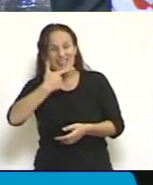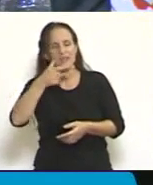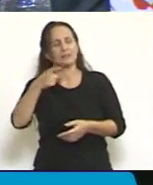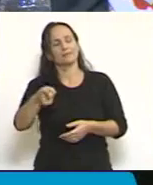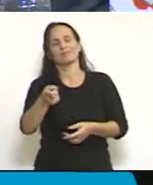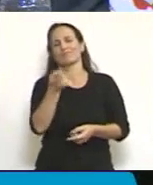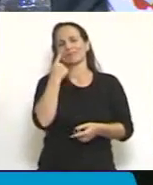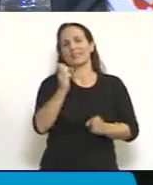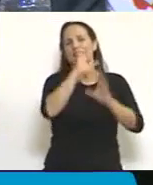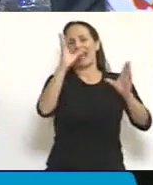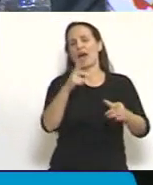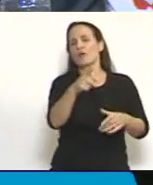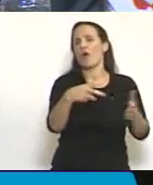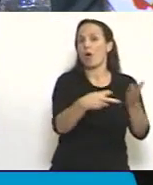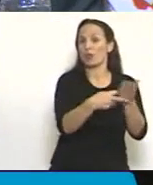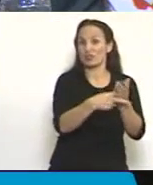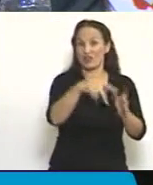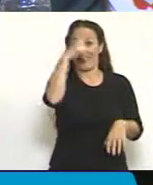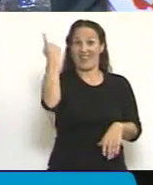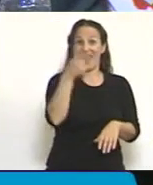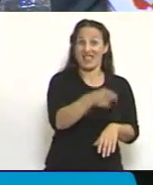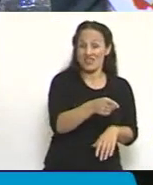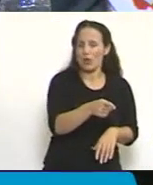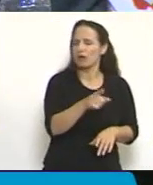y de la gestión financiera.